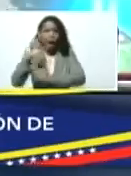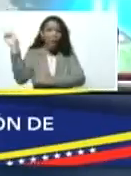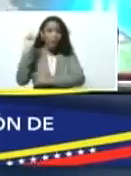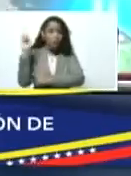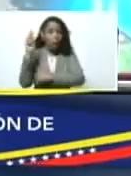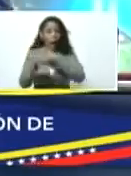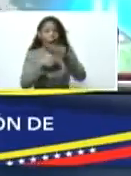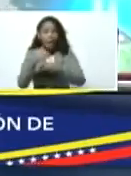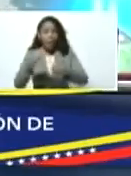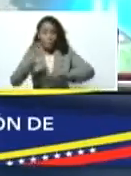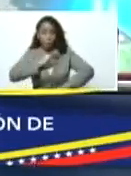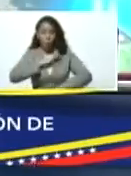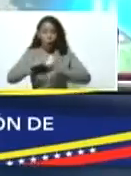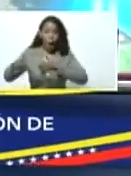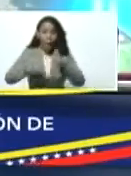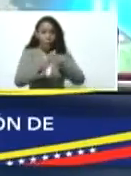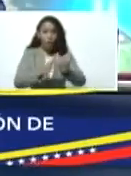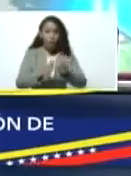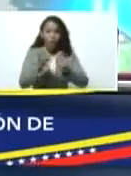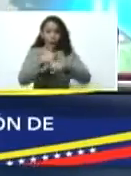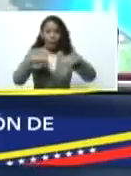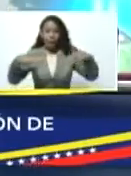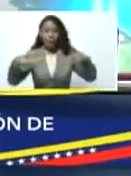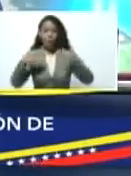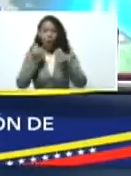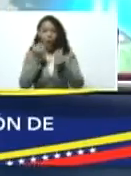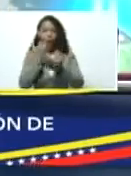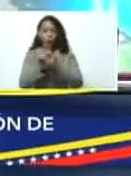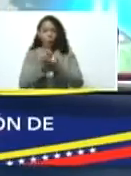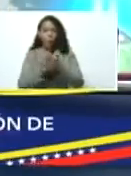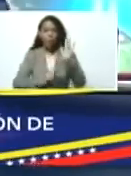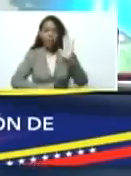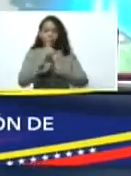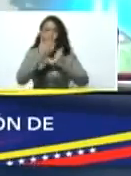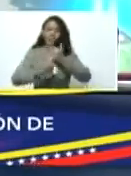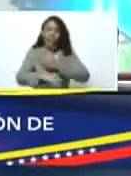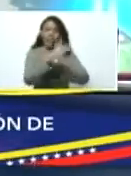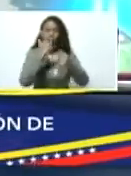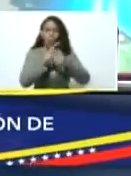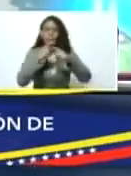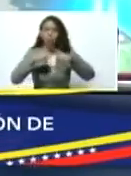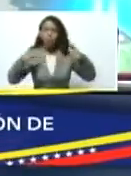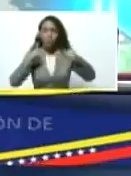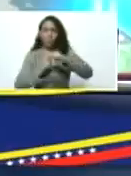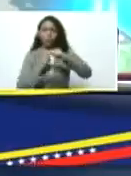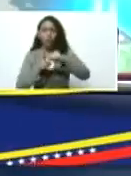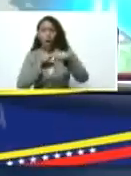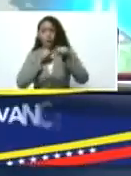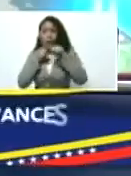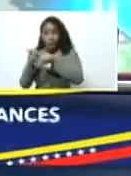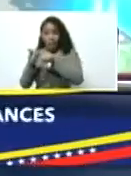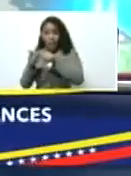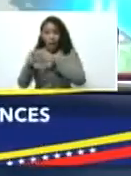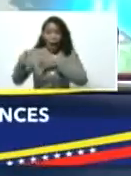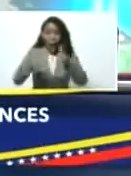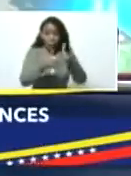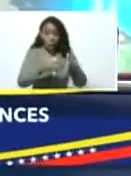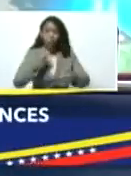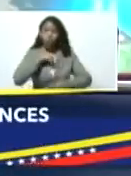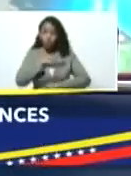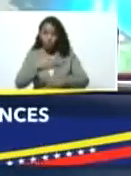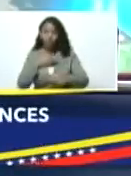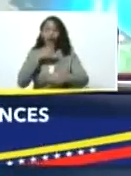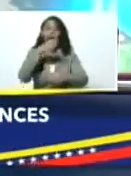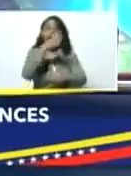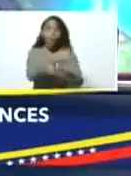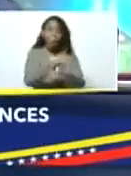tomó su camino de crecimiento económico, de desarrollo, de avance, de prosperidad, y en ese camino vamos, y